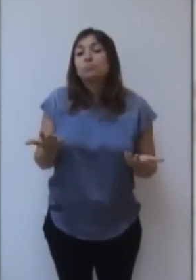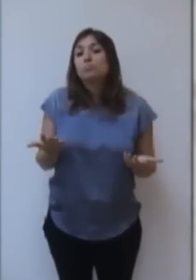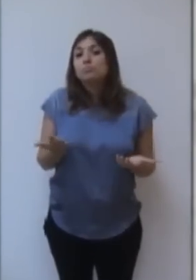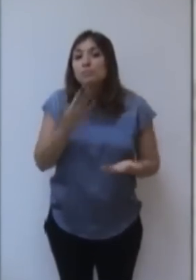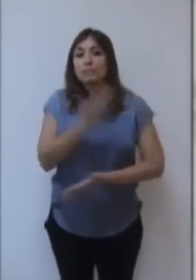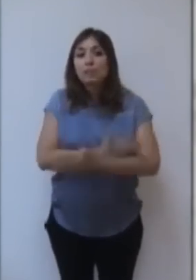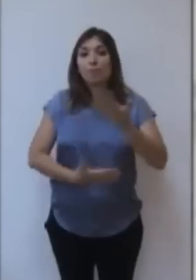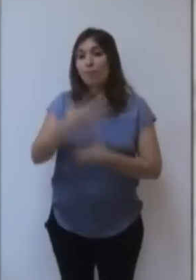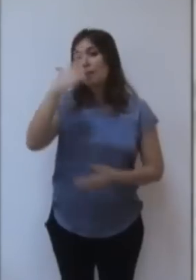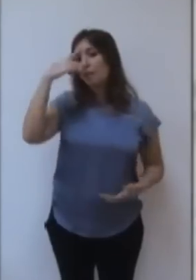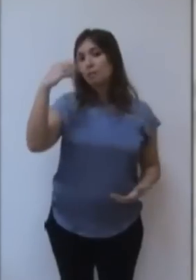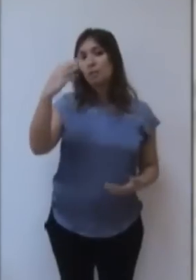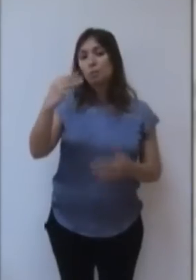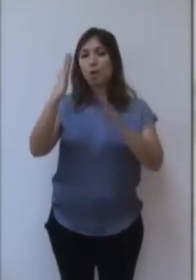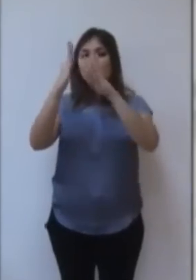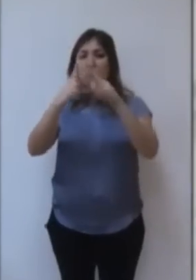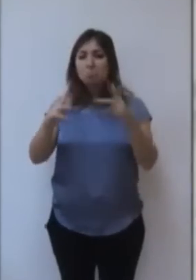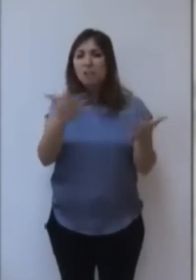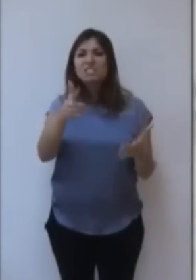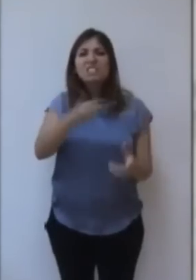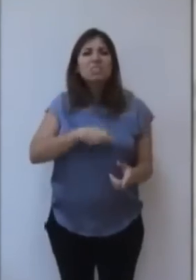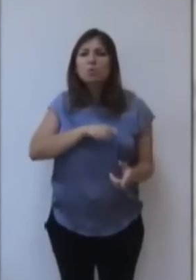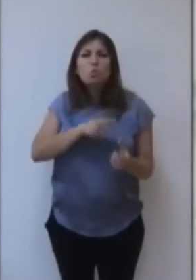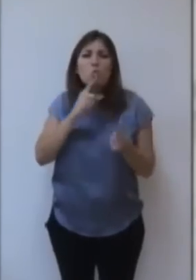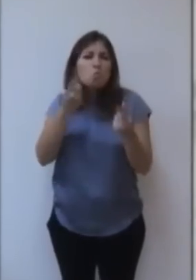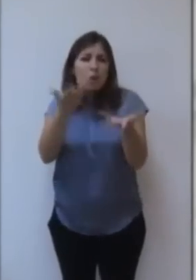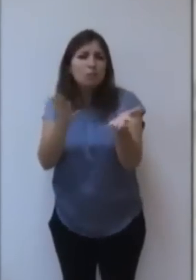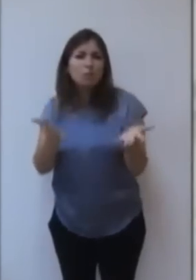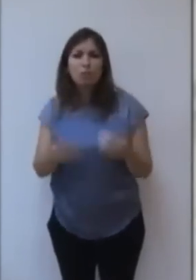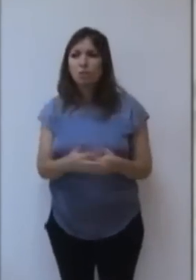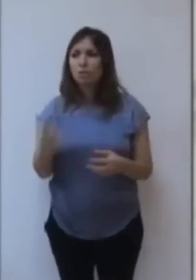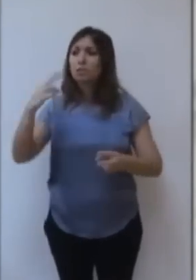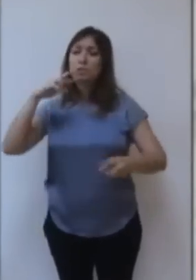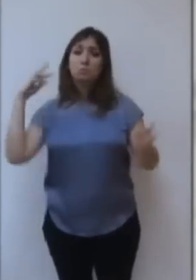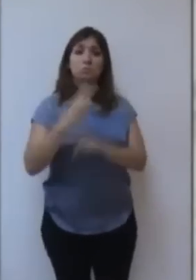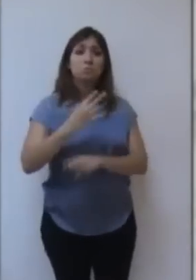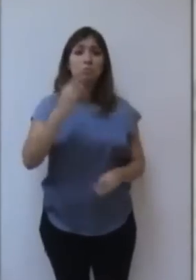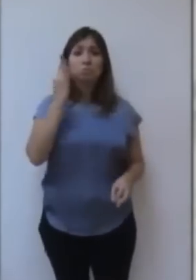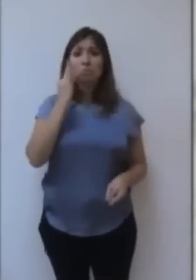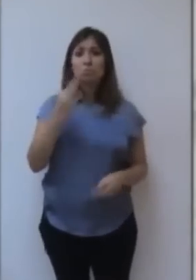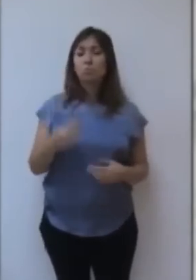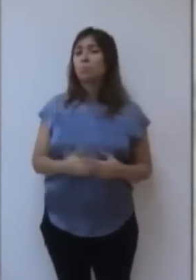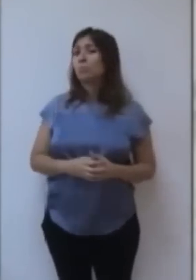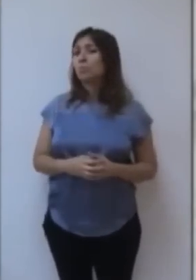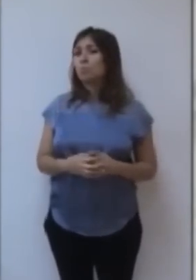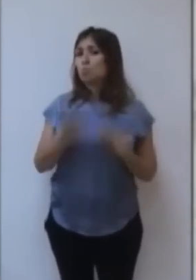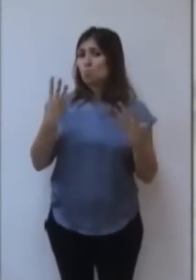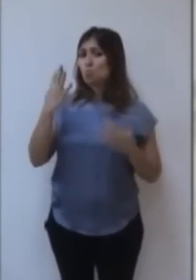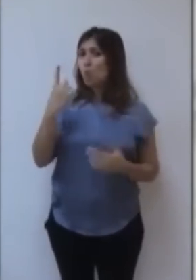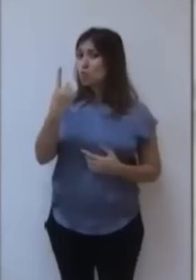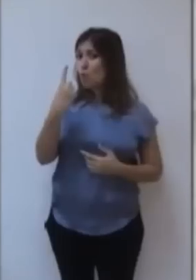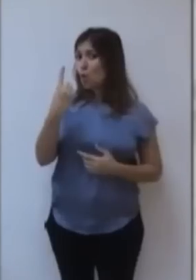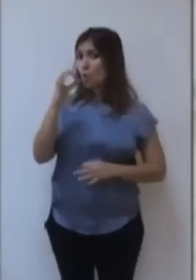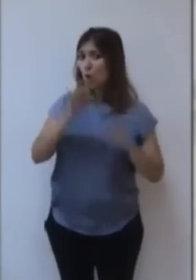la discapacidad intelectual podemos pensar que hay en España? No tengo Creo la que se cifra maneja un esta. 1%. Un